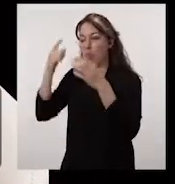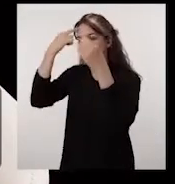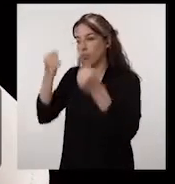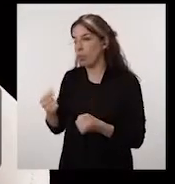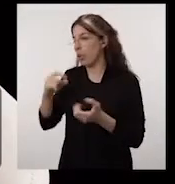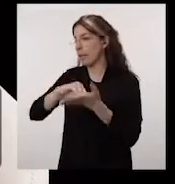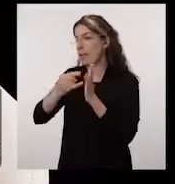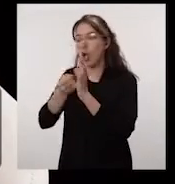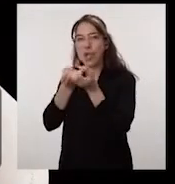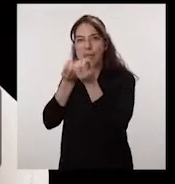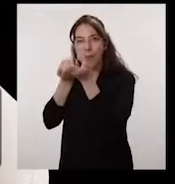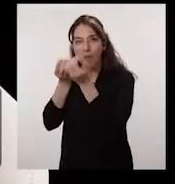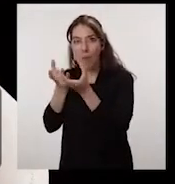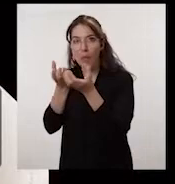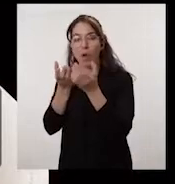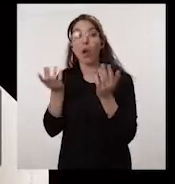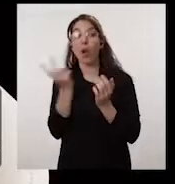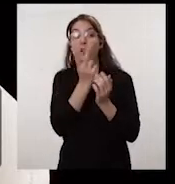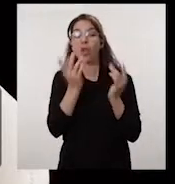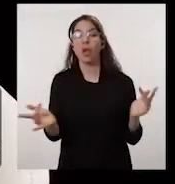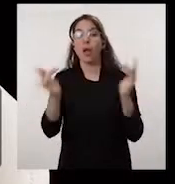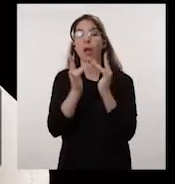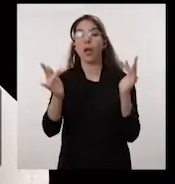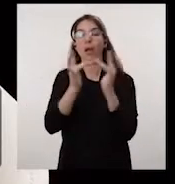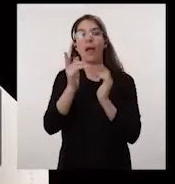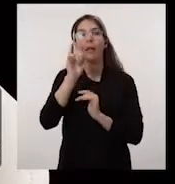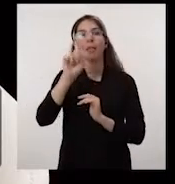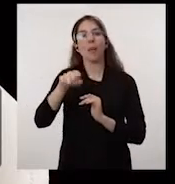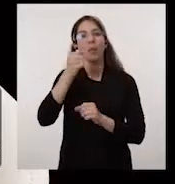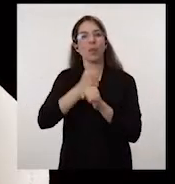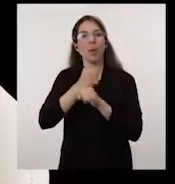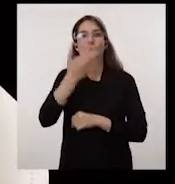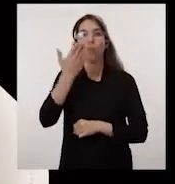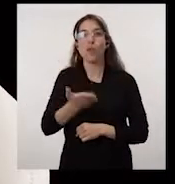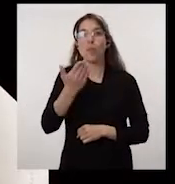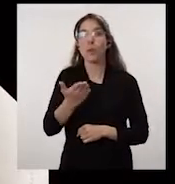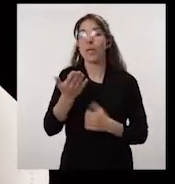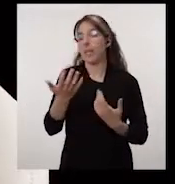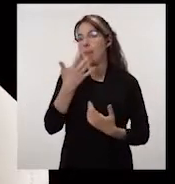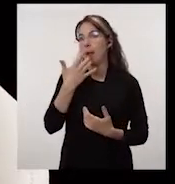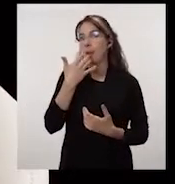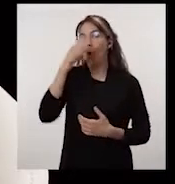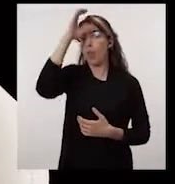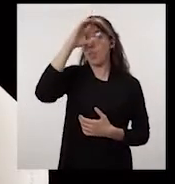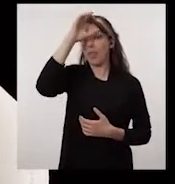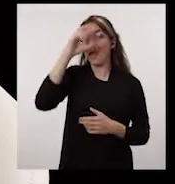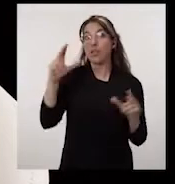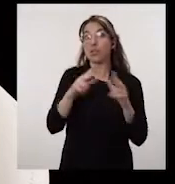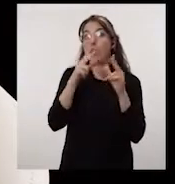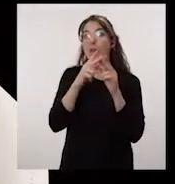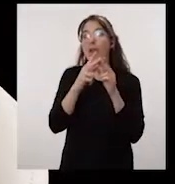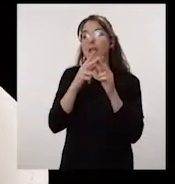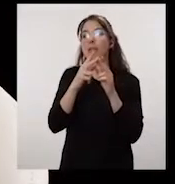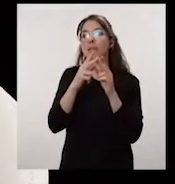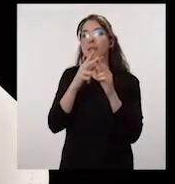grupos de expertos en tecnologías de la información e incluso una labor muy importante que ha sido integrar las ciencias sociales en el